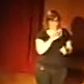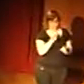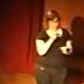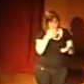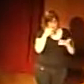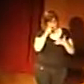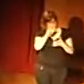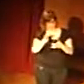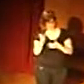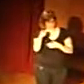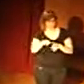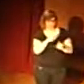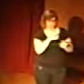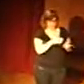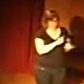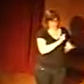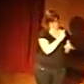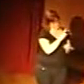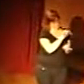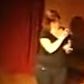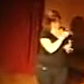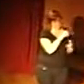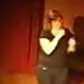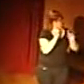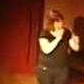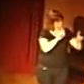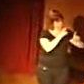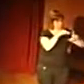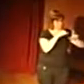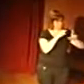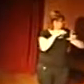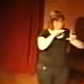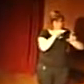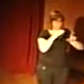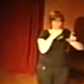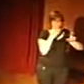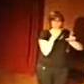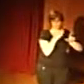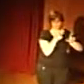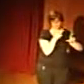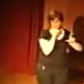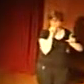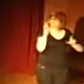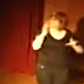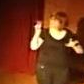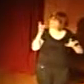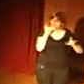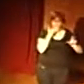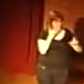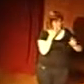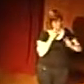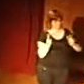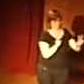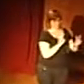artistas también pero muy fundamentalmente general perre villamil pinta muchísimo eh ven ustedes aquí colores muy vivos